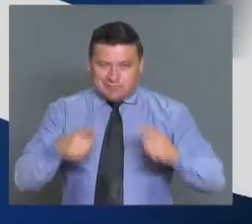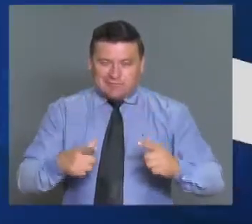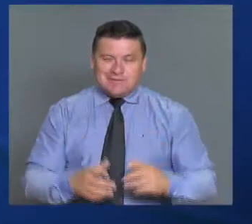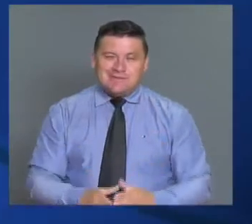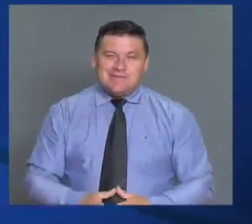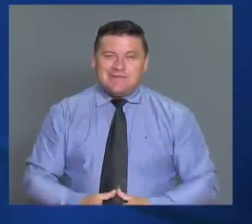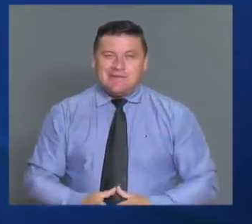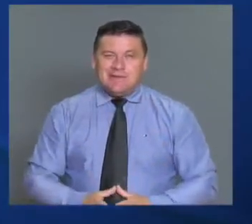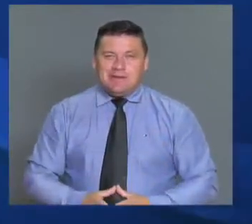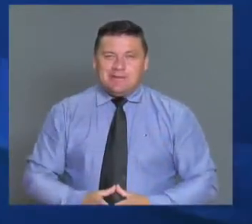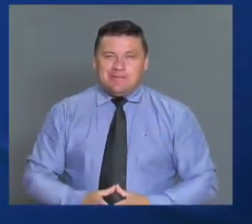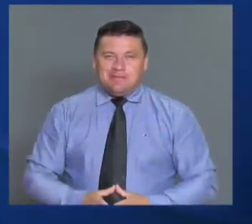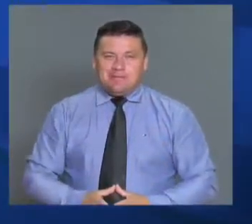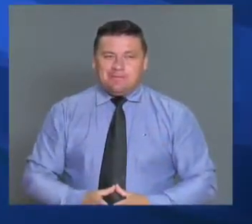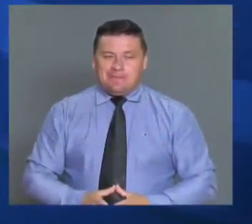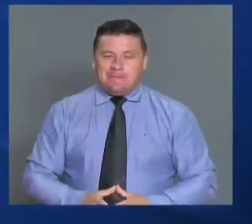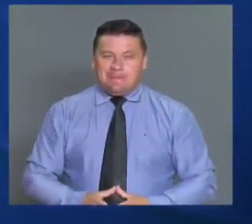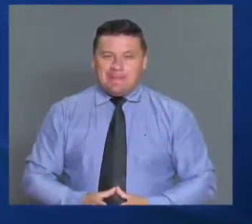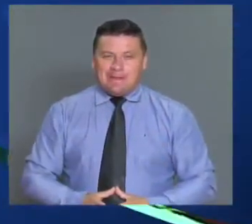pública.